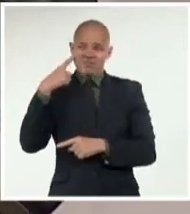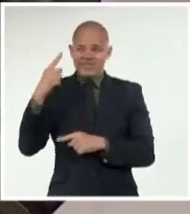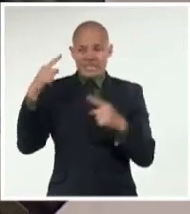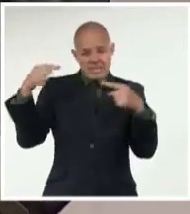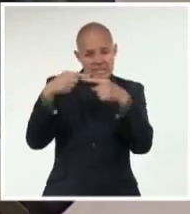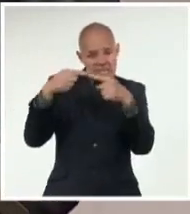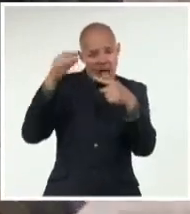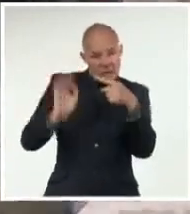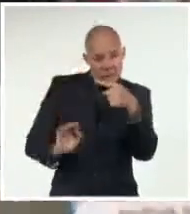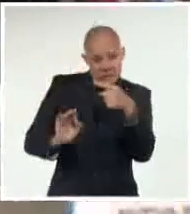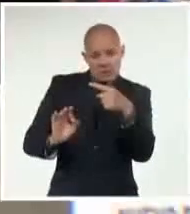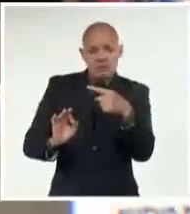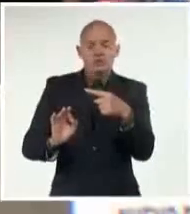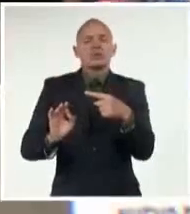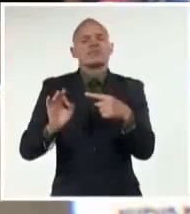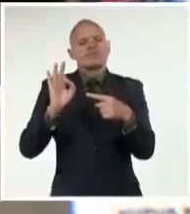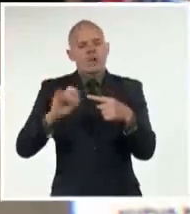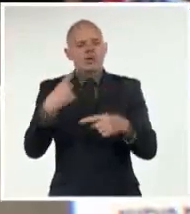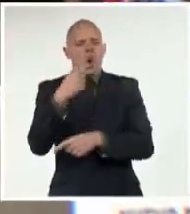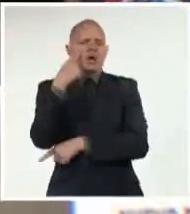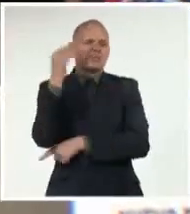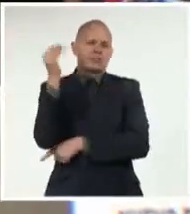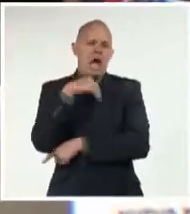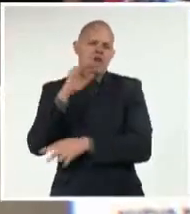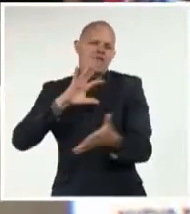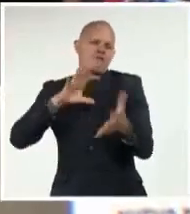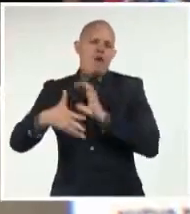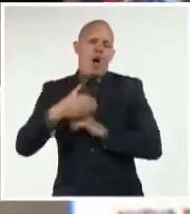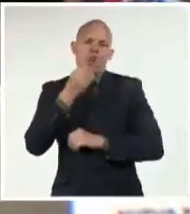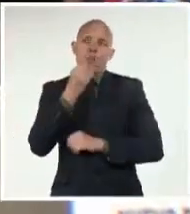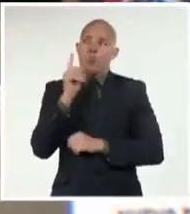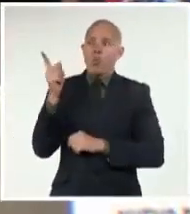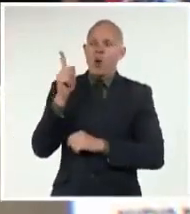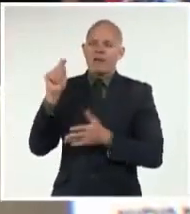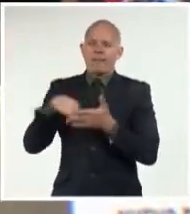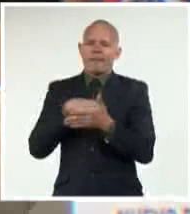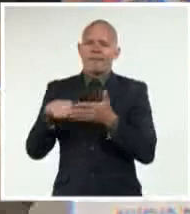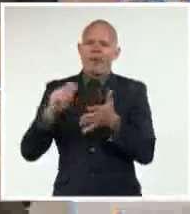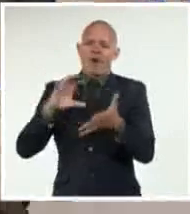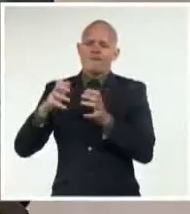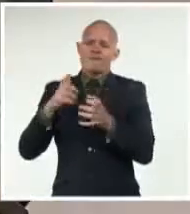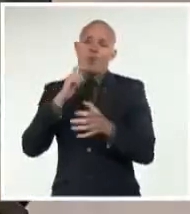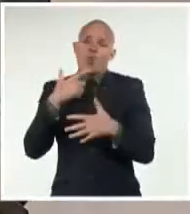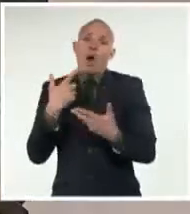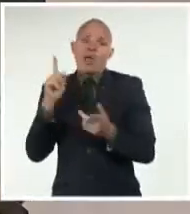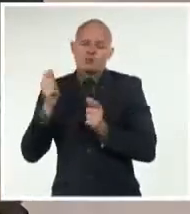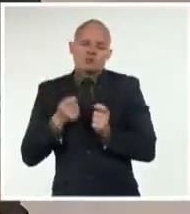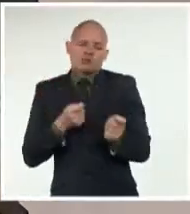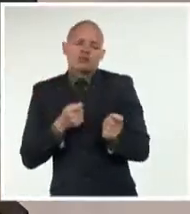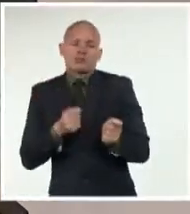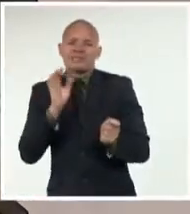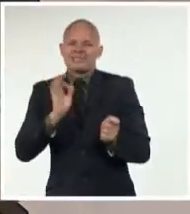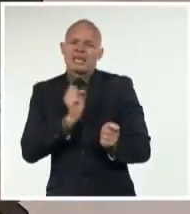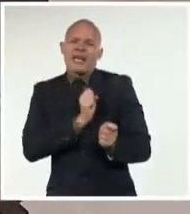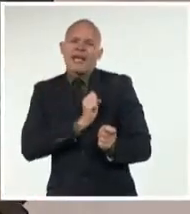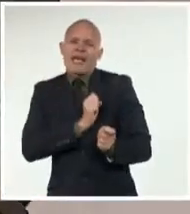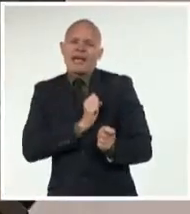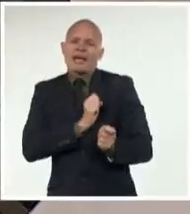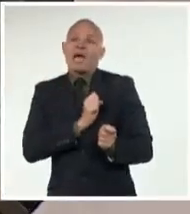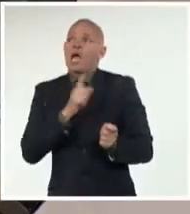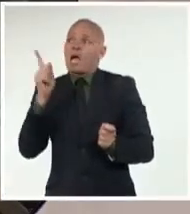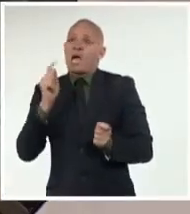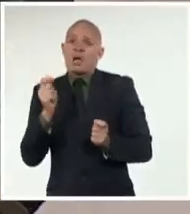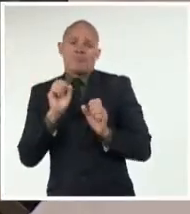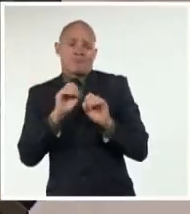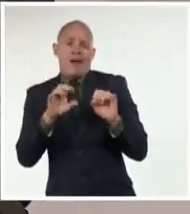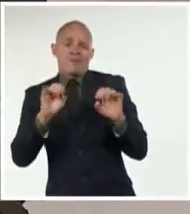adversario. Conocemos la articulada estrategia imperialista encaminada a fomentar la desmoralización de nuestras